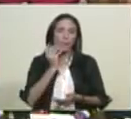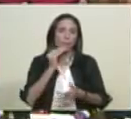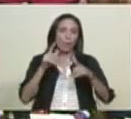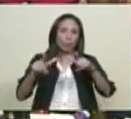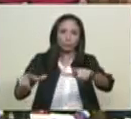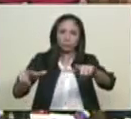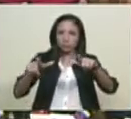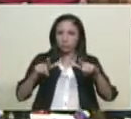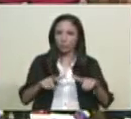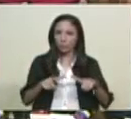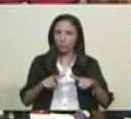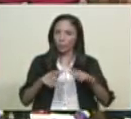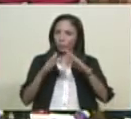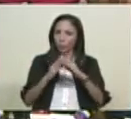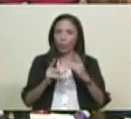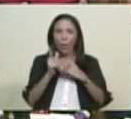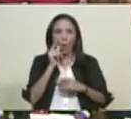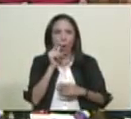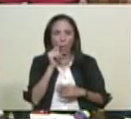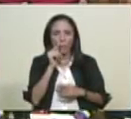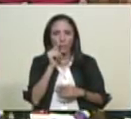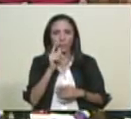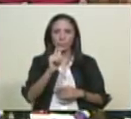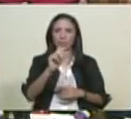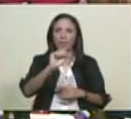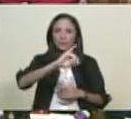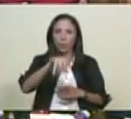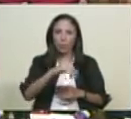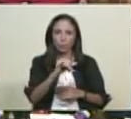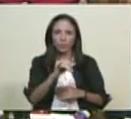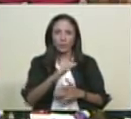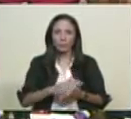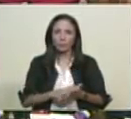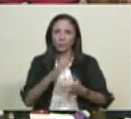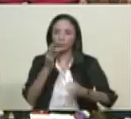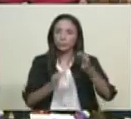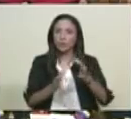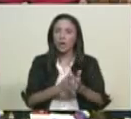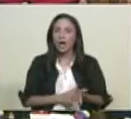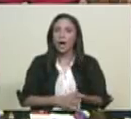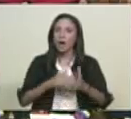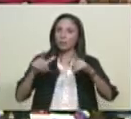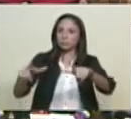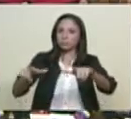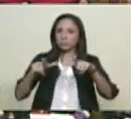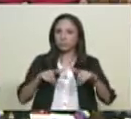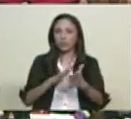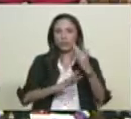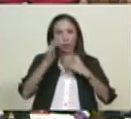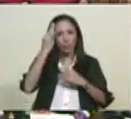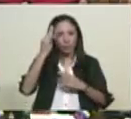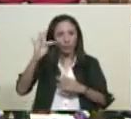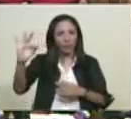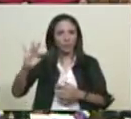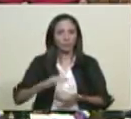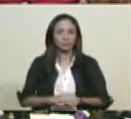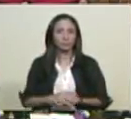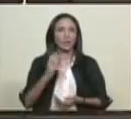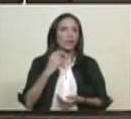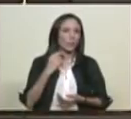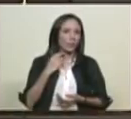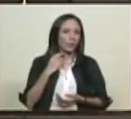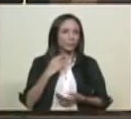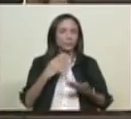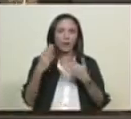presidente Michael Moreno hacia el fiscal general de la República, hacia su valentía, hacia